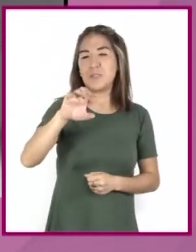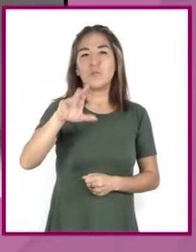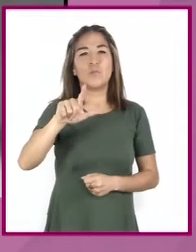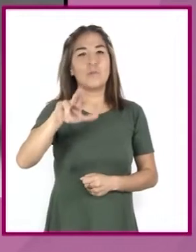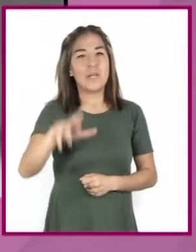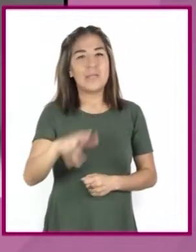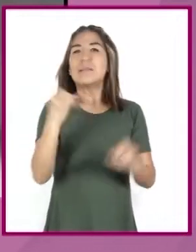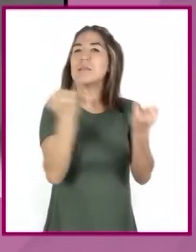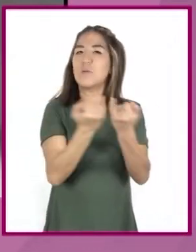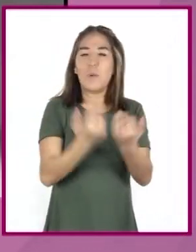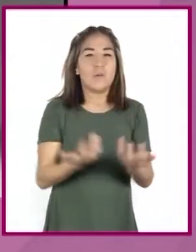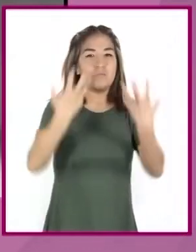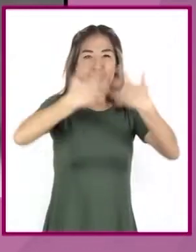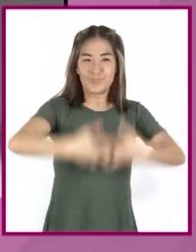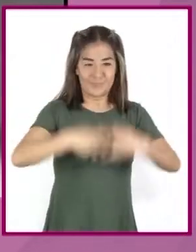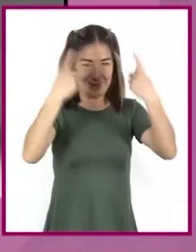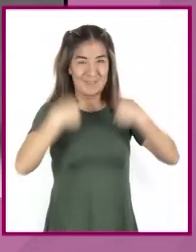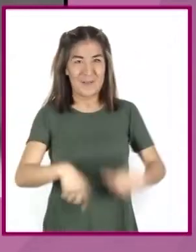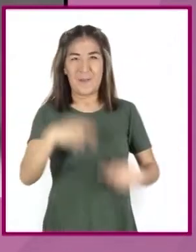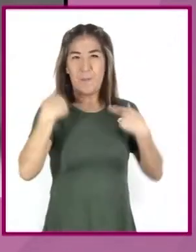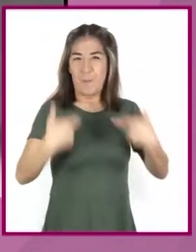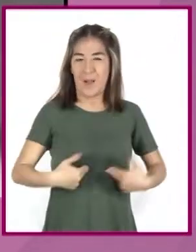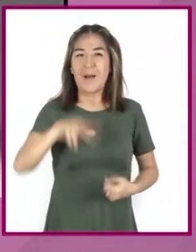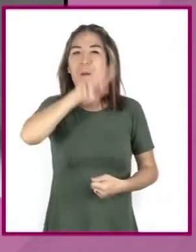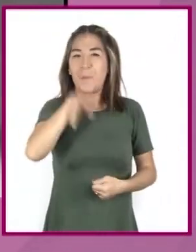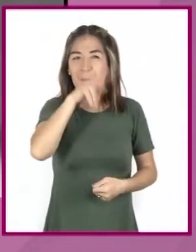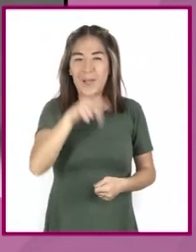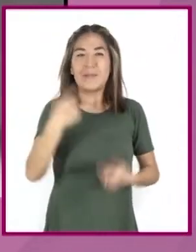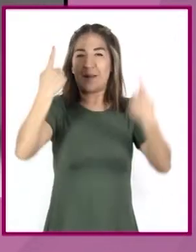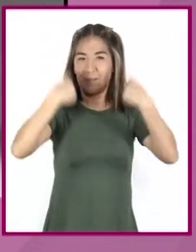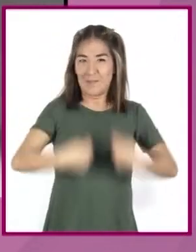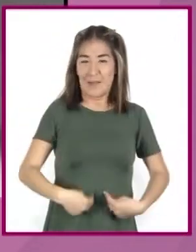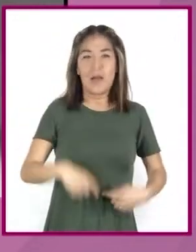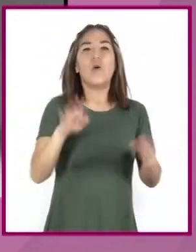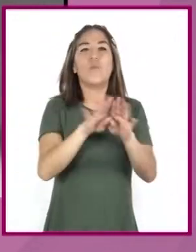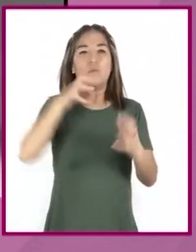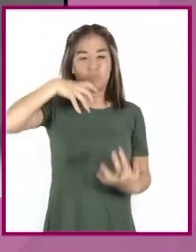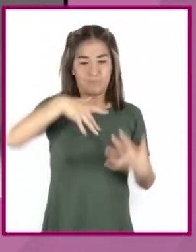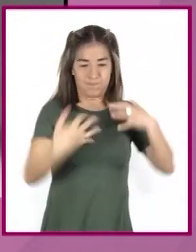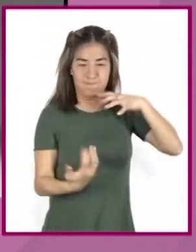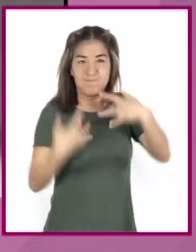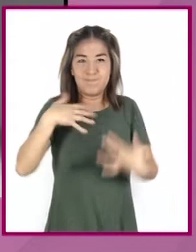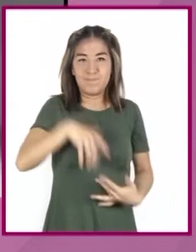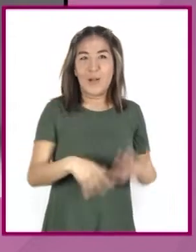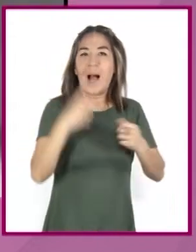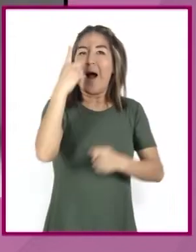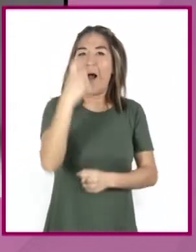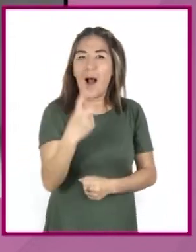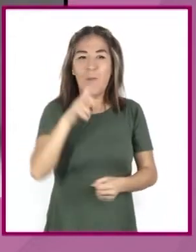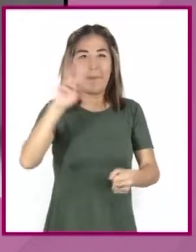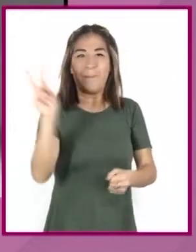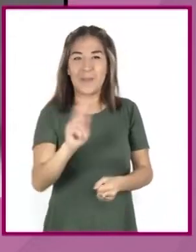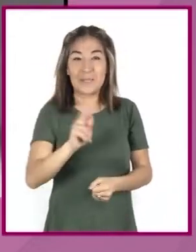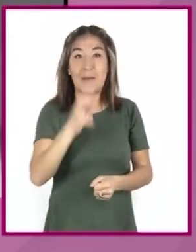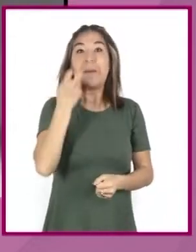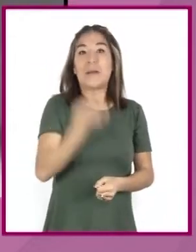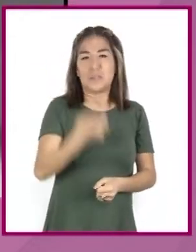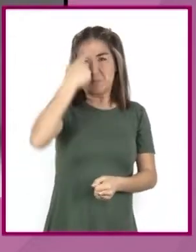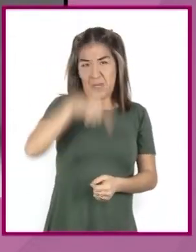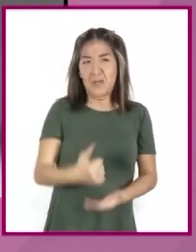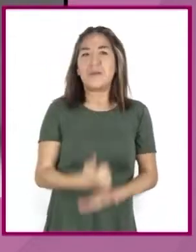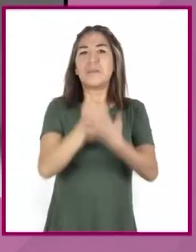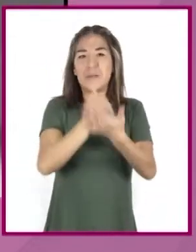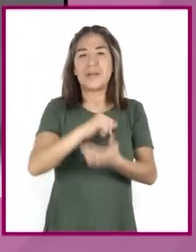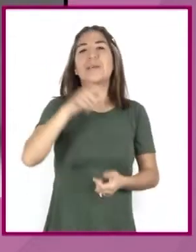función similar a la de nuestras venas, pues transporta agua y nutrientes. Según mis apuntes, estos tejidos son